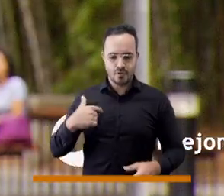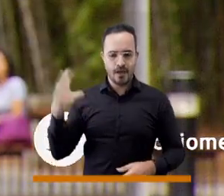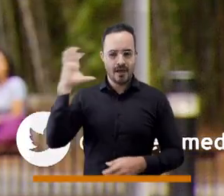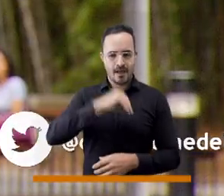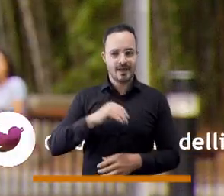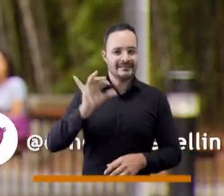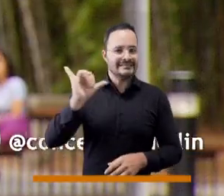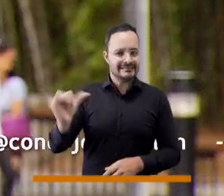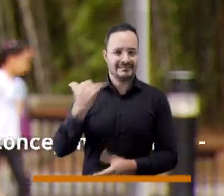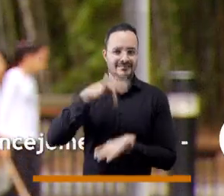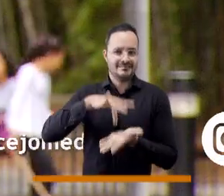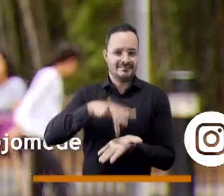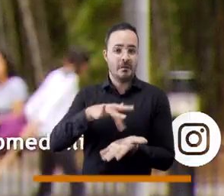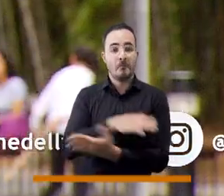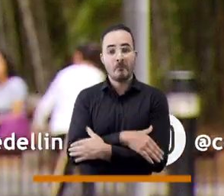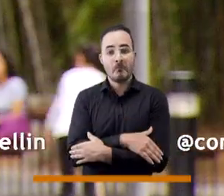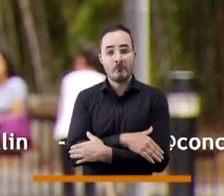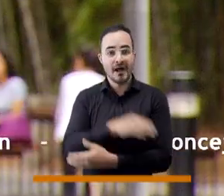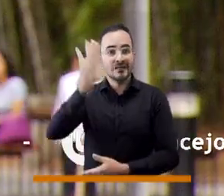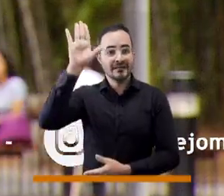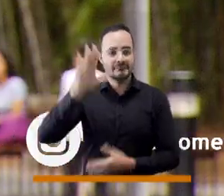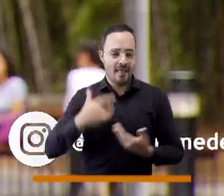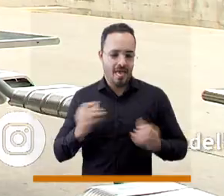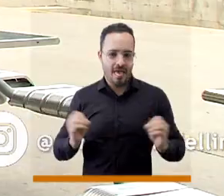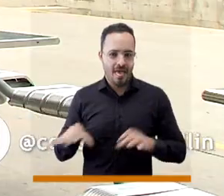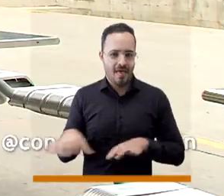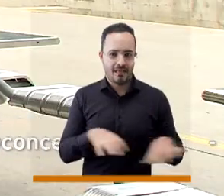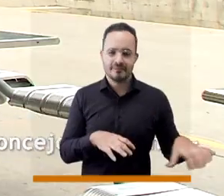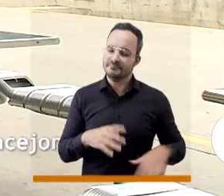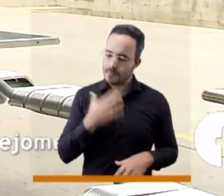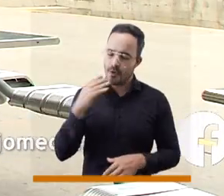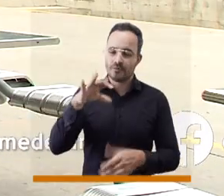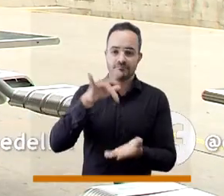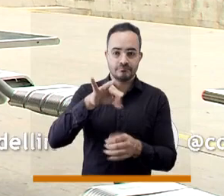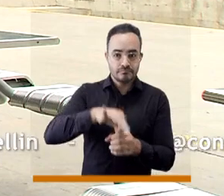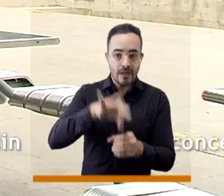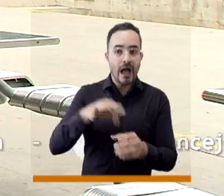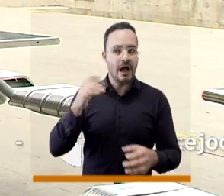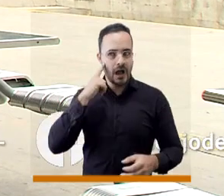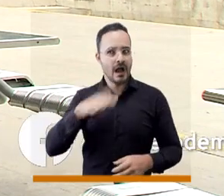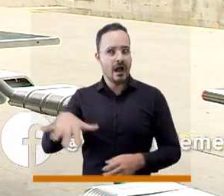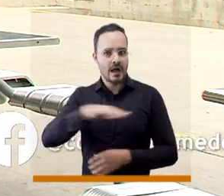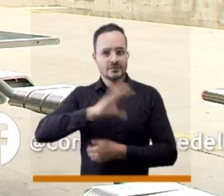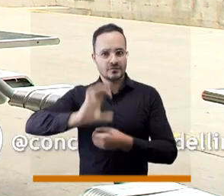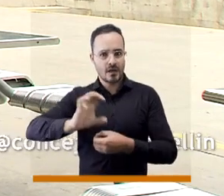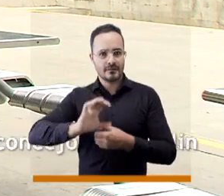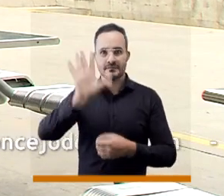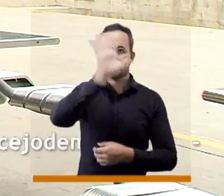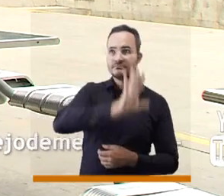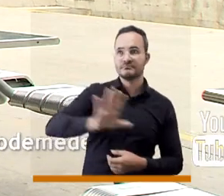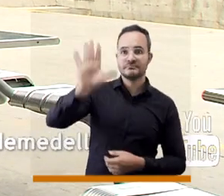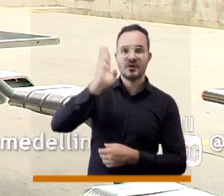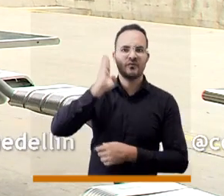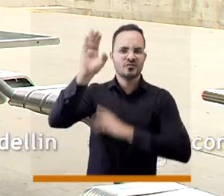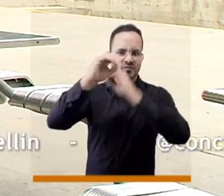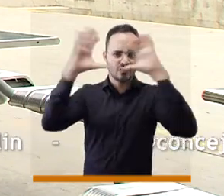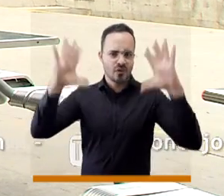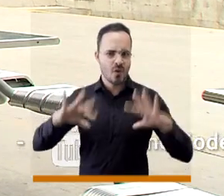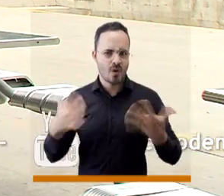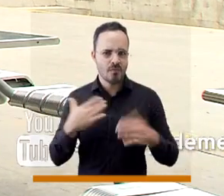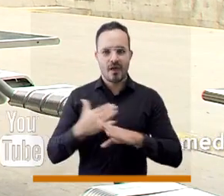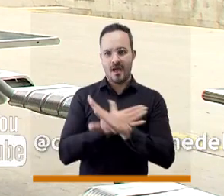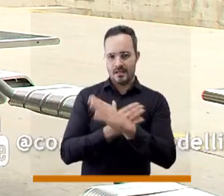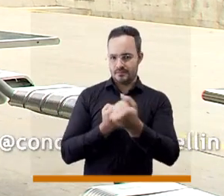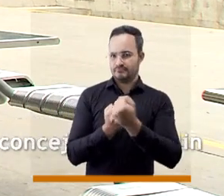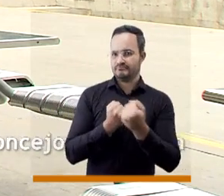porque participo de manera activa en la democracia, también porque es la forma de elegir y decidir el futuro de la ciudad y el departamento.